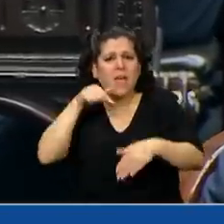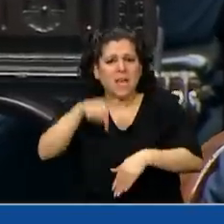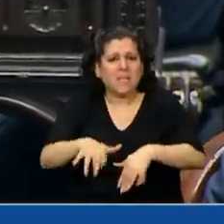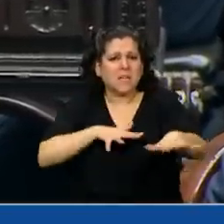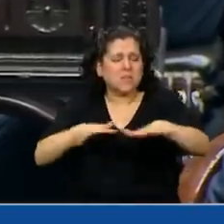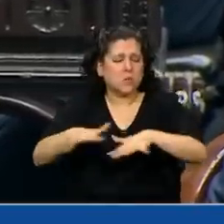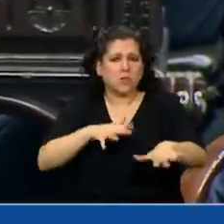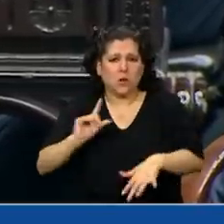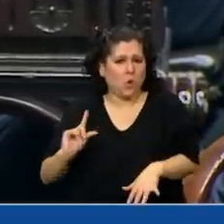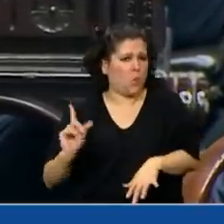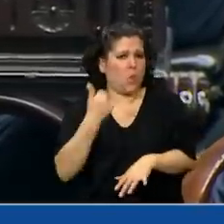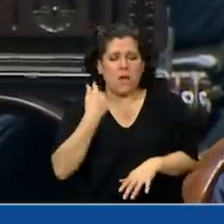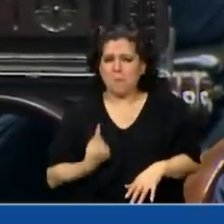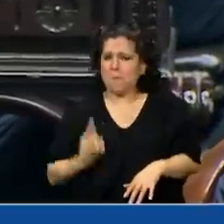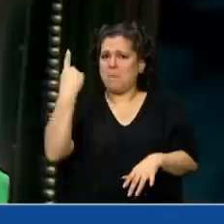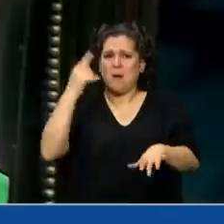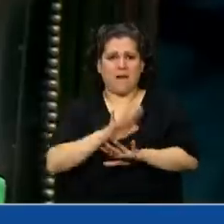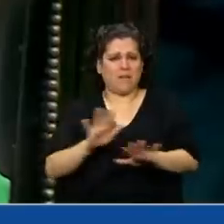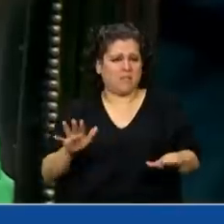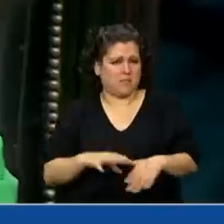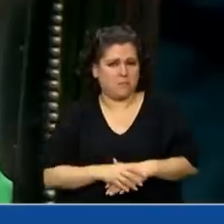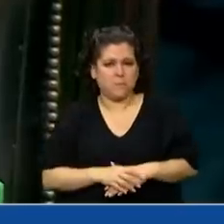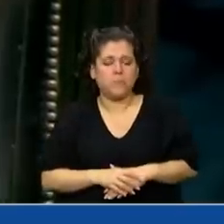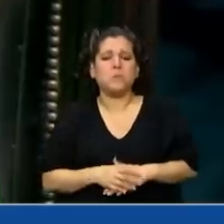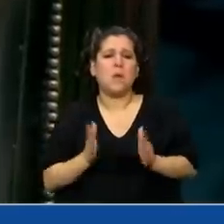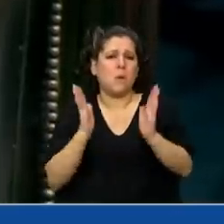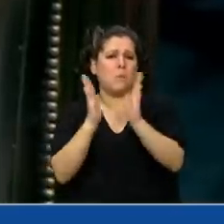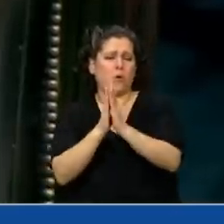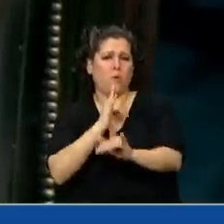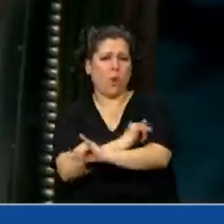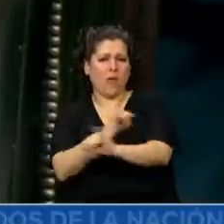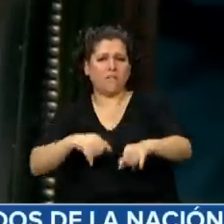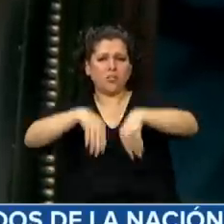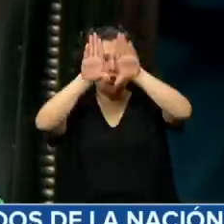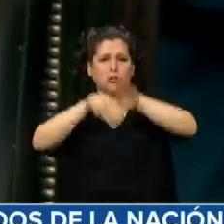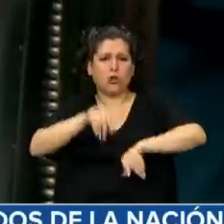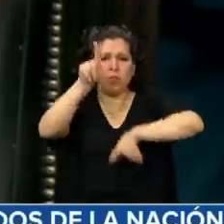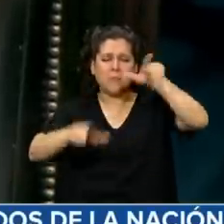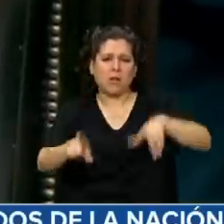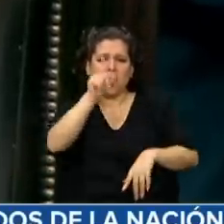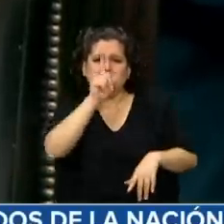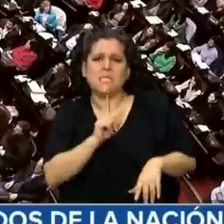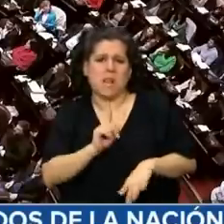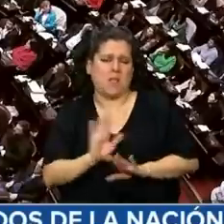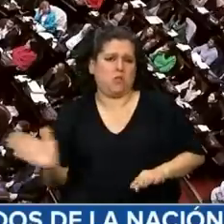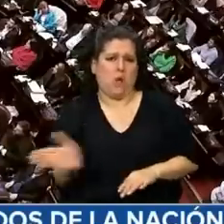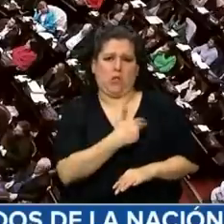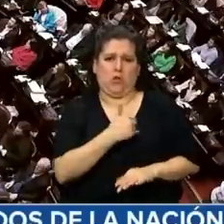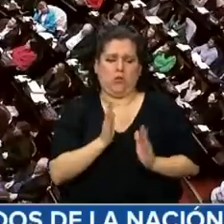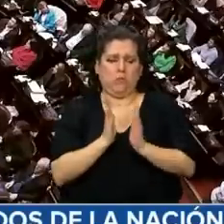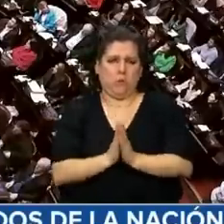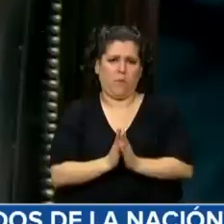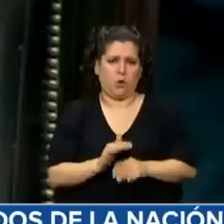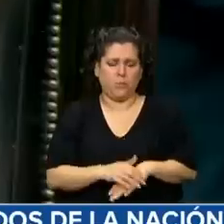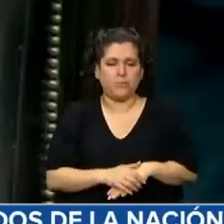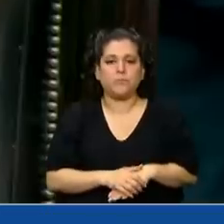inédita. Mire, les pido silencio, Presidenta, diputados, y a la gente que está en las galerías, quiero les pido decirles, silencio y que dejen escuchar, por favor.